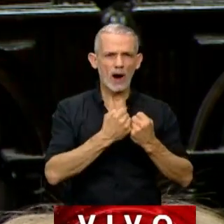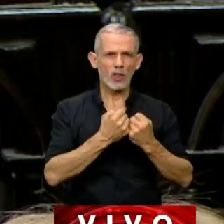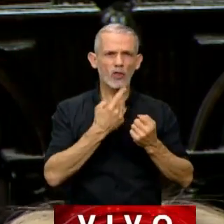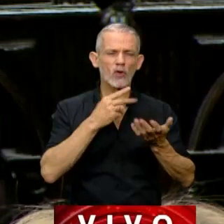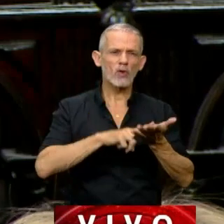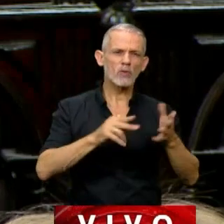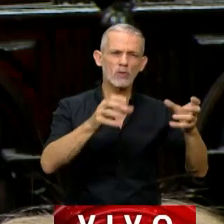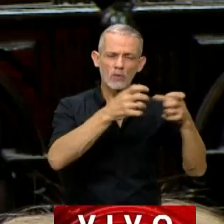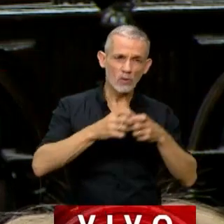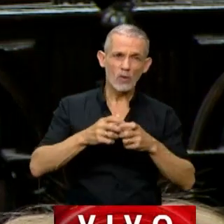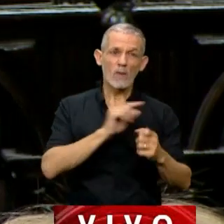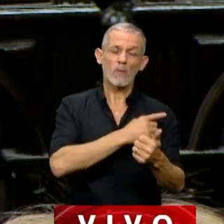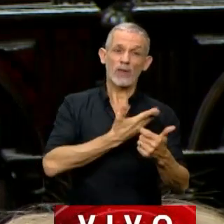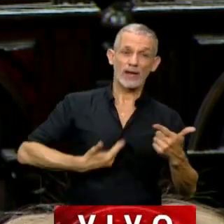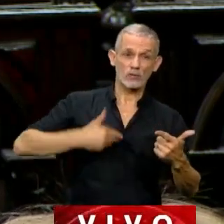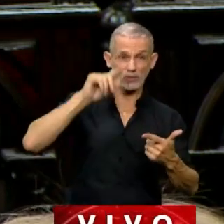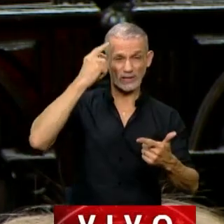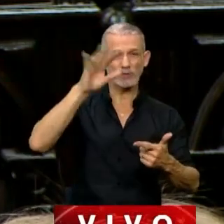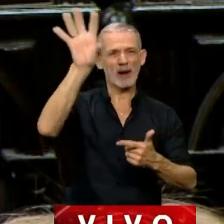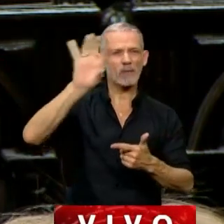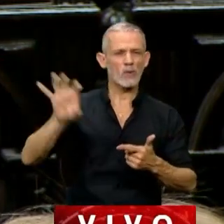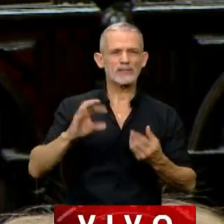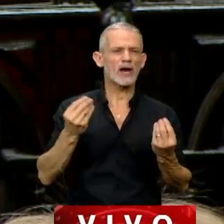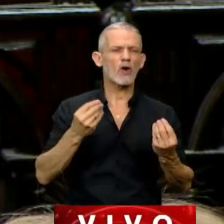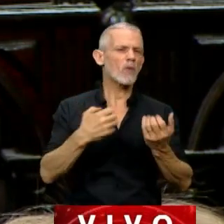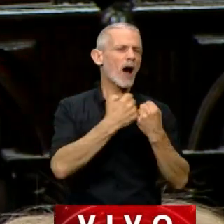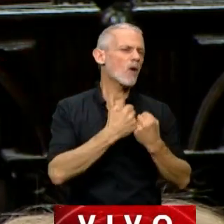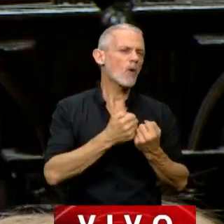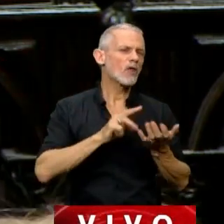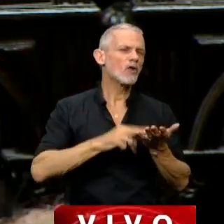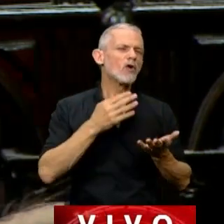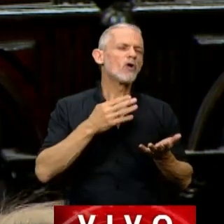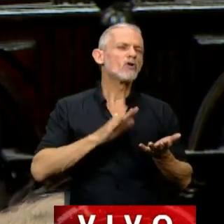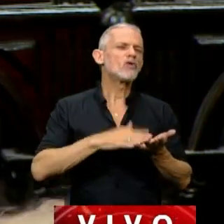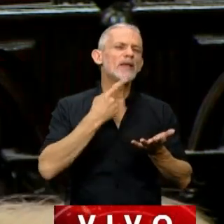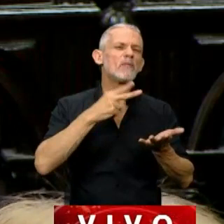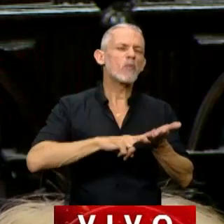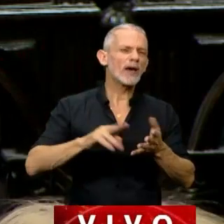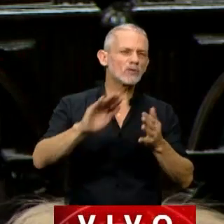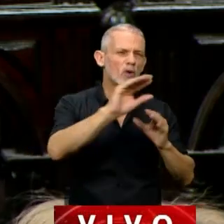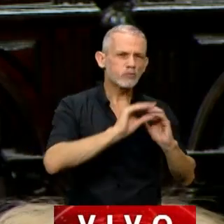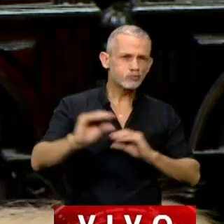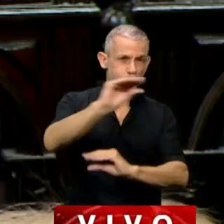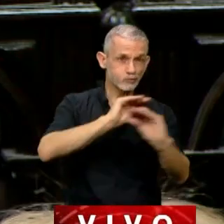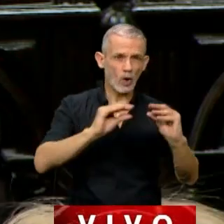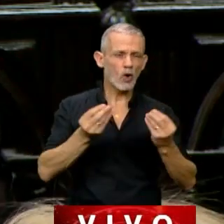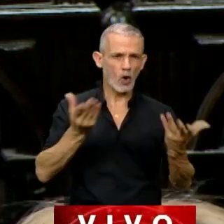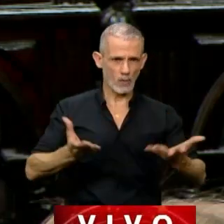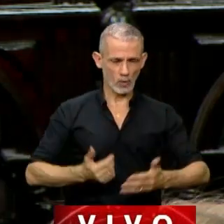suscripto entre el poder ejecutivo nacional y las provincias este consenso que estamos tratando